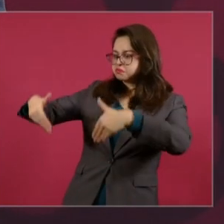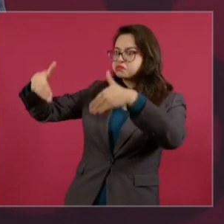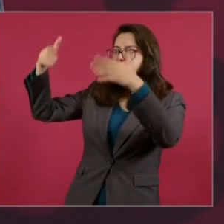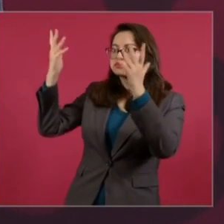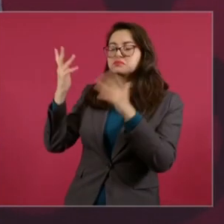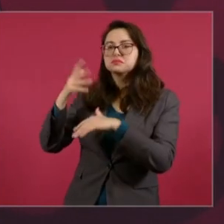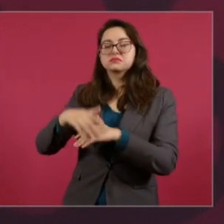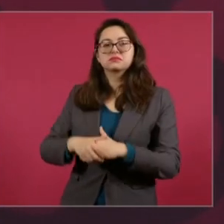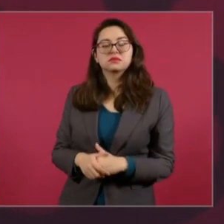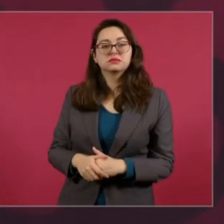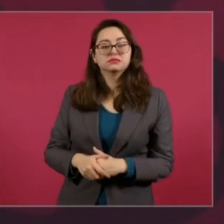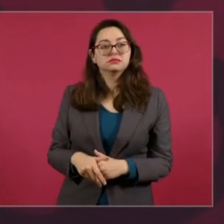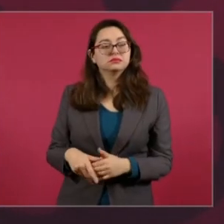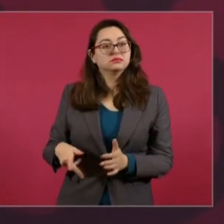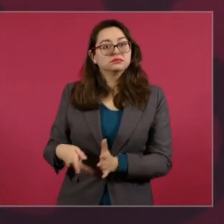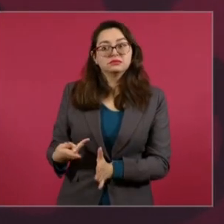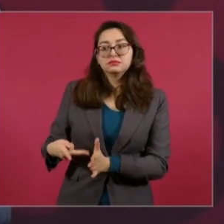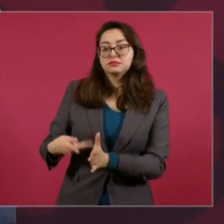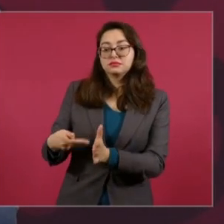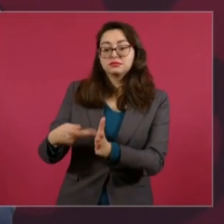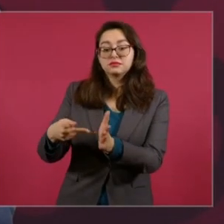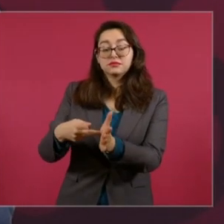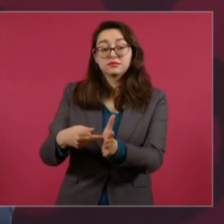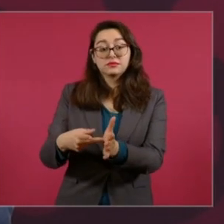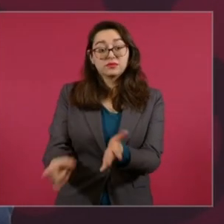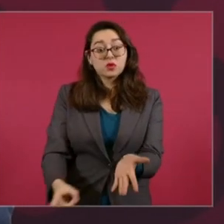en la propaganda de construir muros,